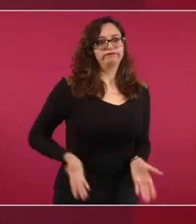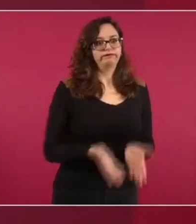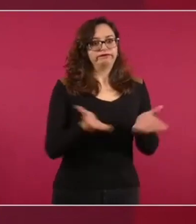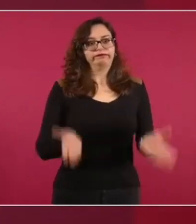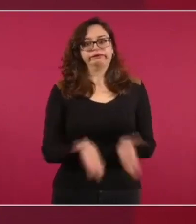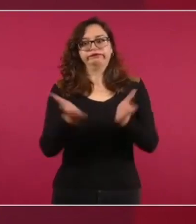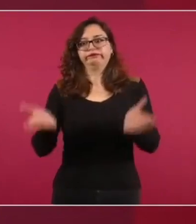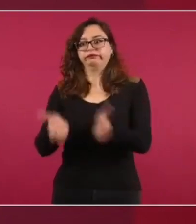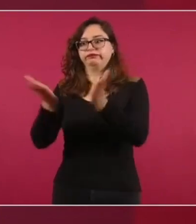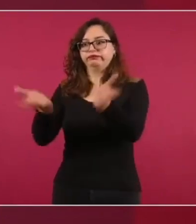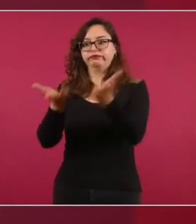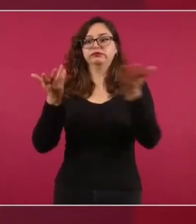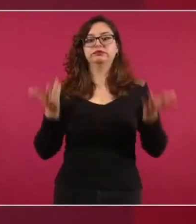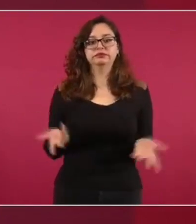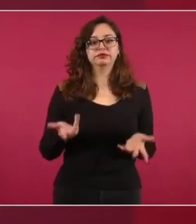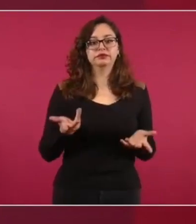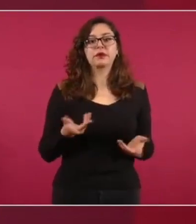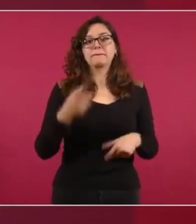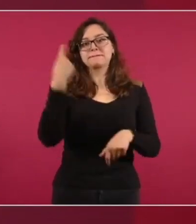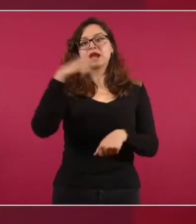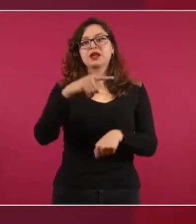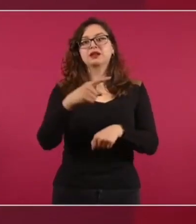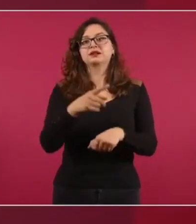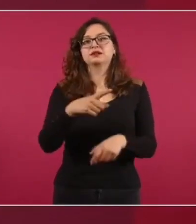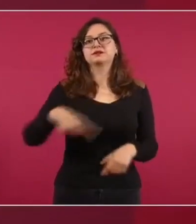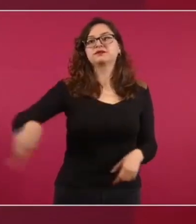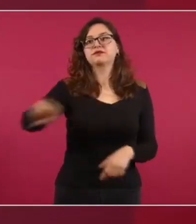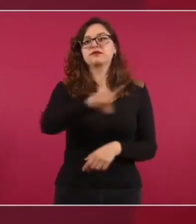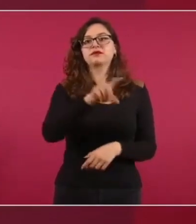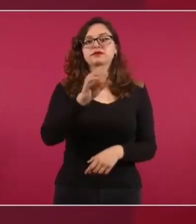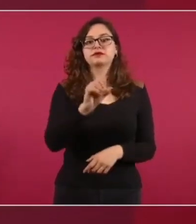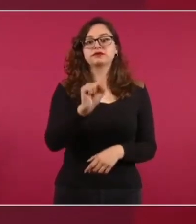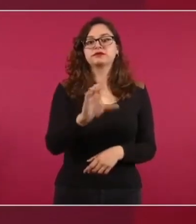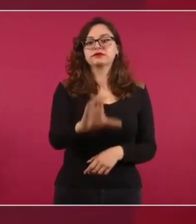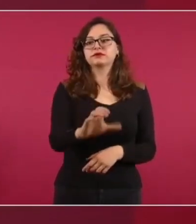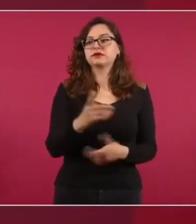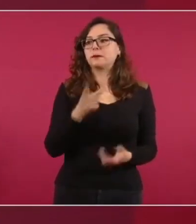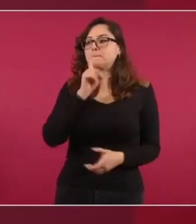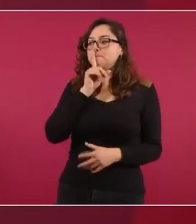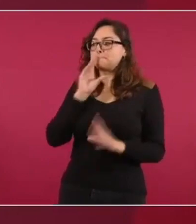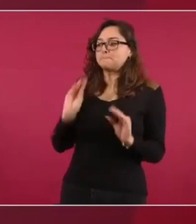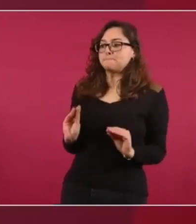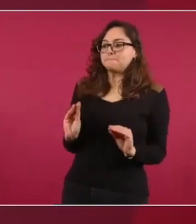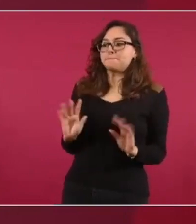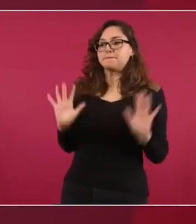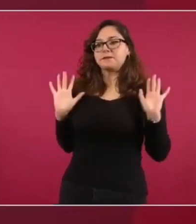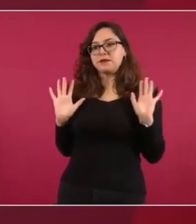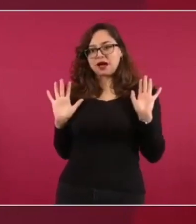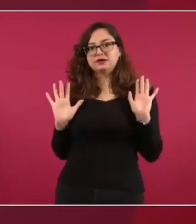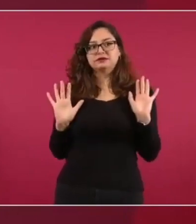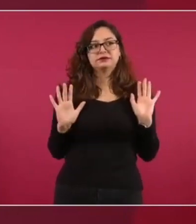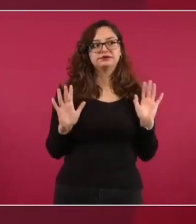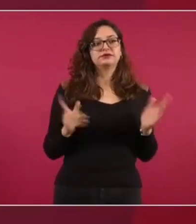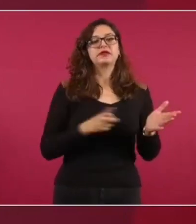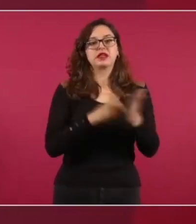legitimarse para robar, para violar derechos humanos.